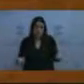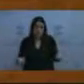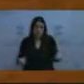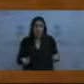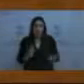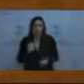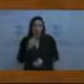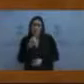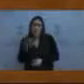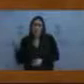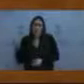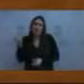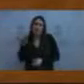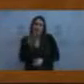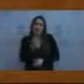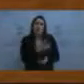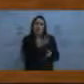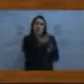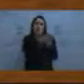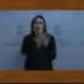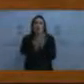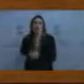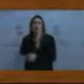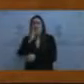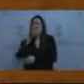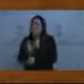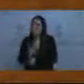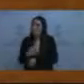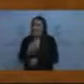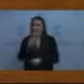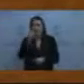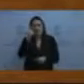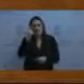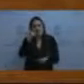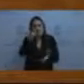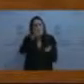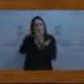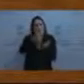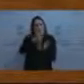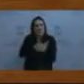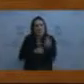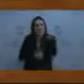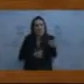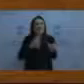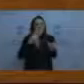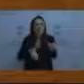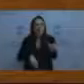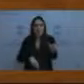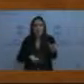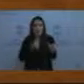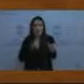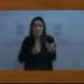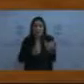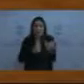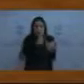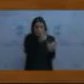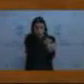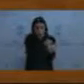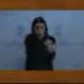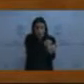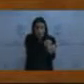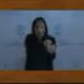repetidas ocasiones, no se trata de pagar sin más, sino de saber a quién se tiene que pagar y darle el dinero, insisto una vez